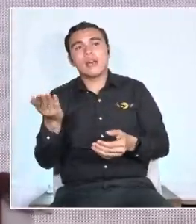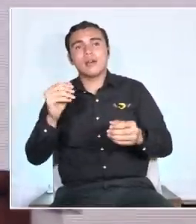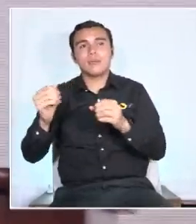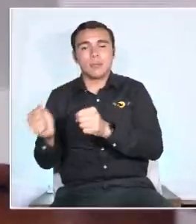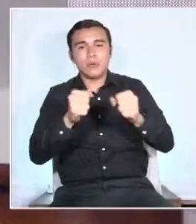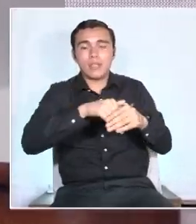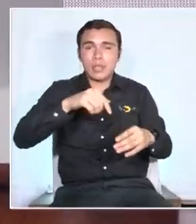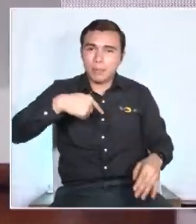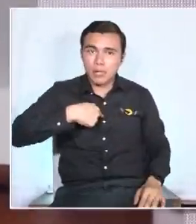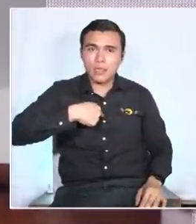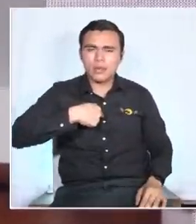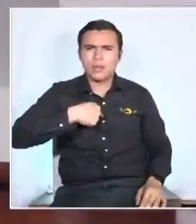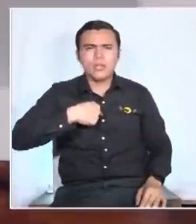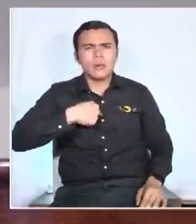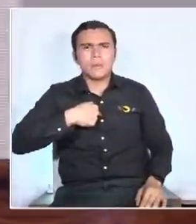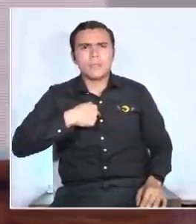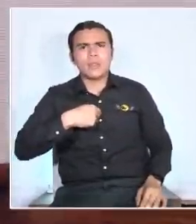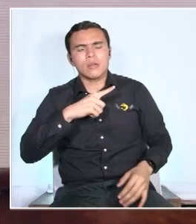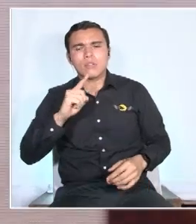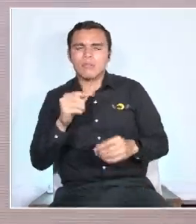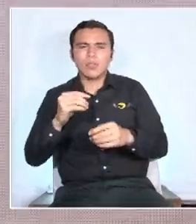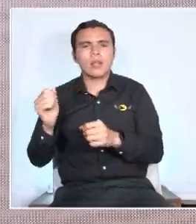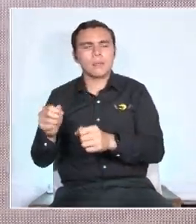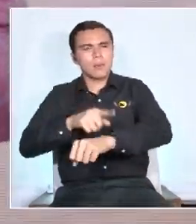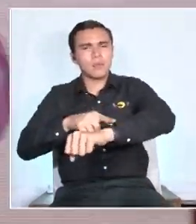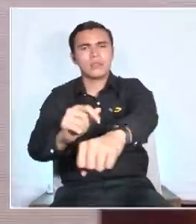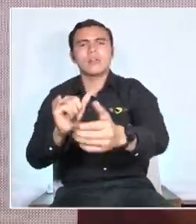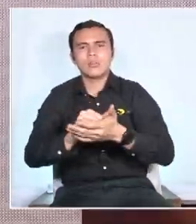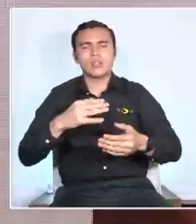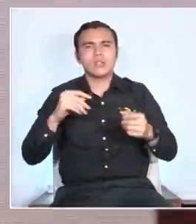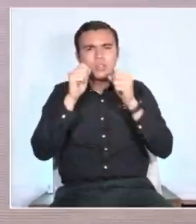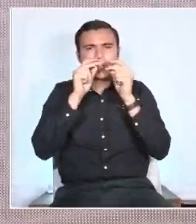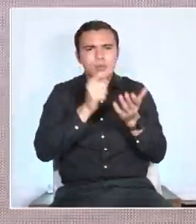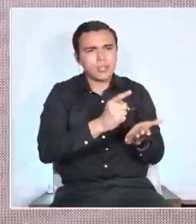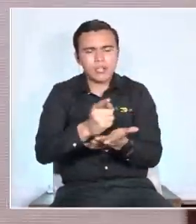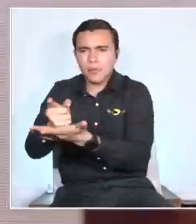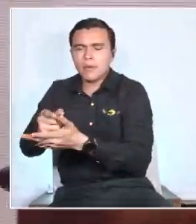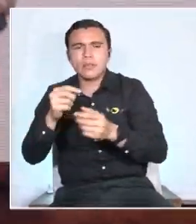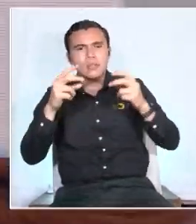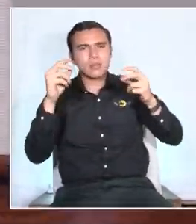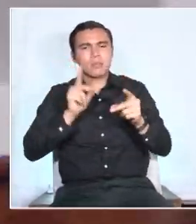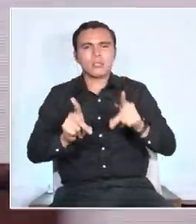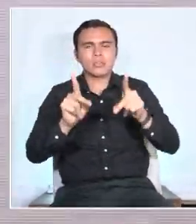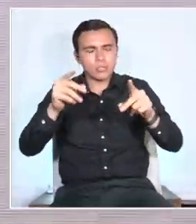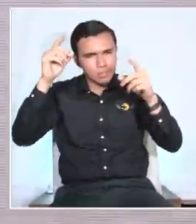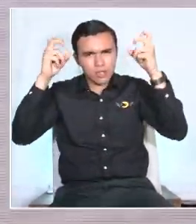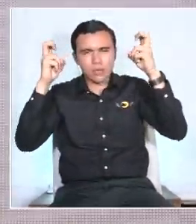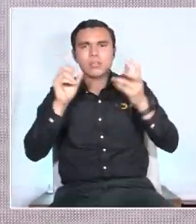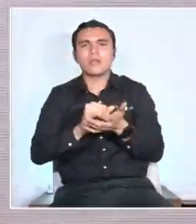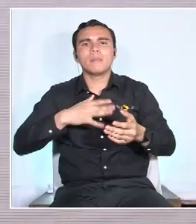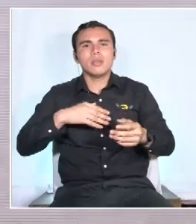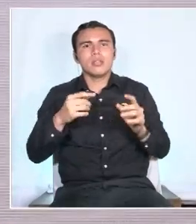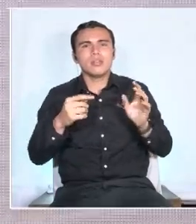mí. Pero no fue hasta el momento que yo reprendí a una persona endemoniada que me di cuenta